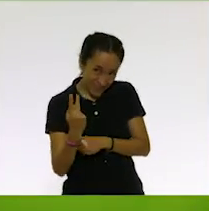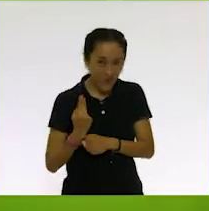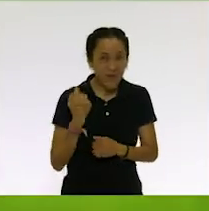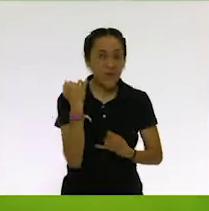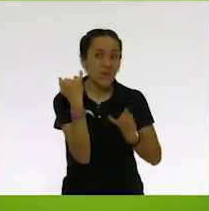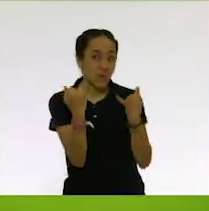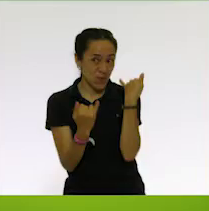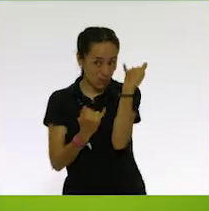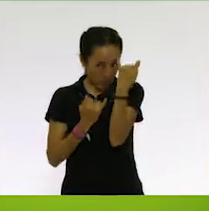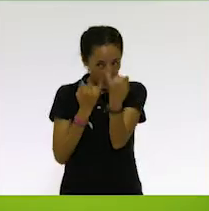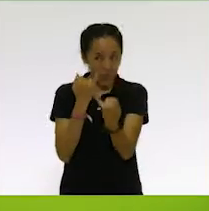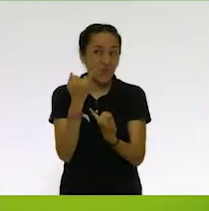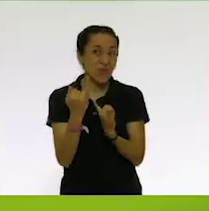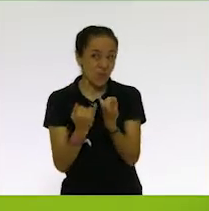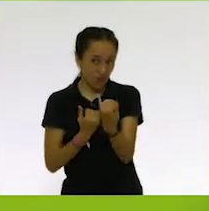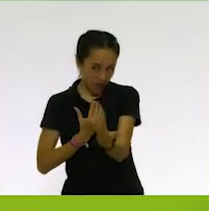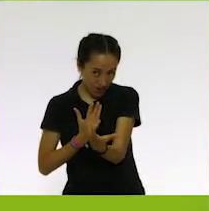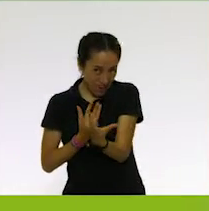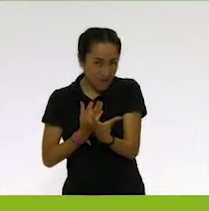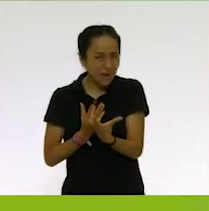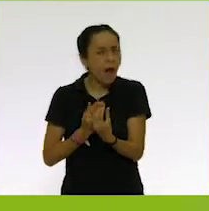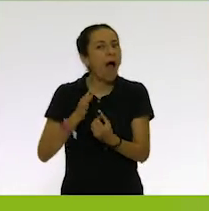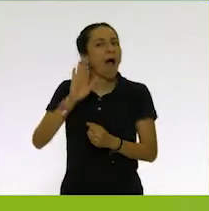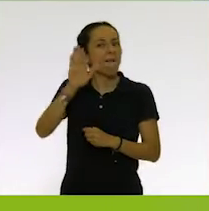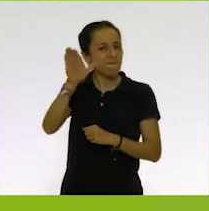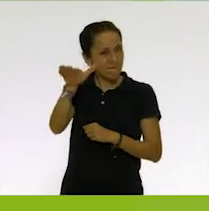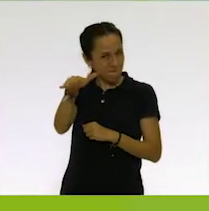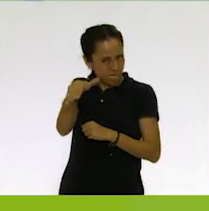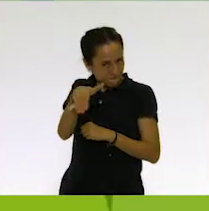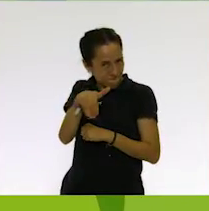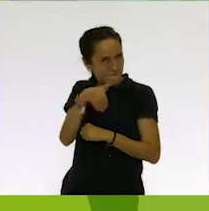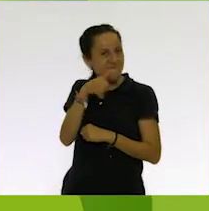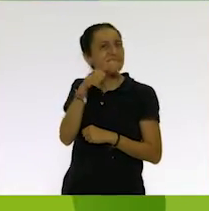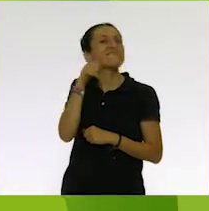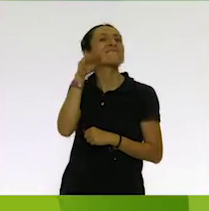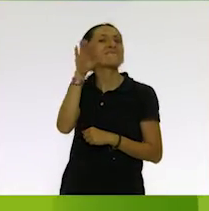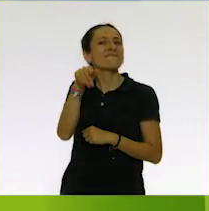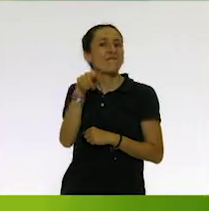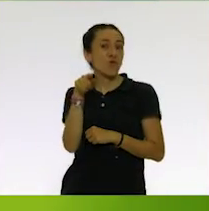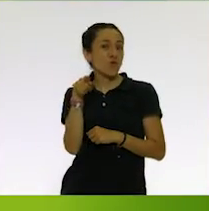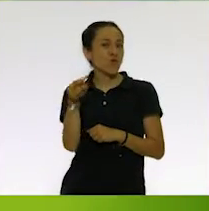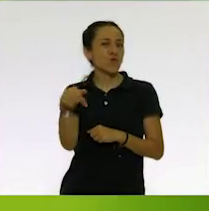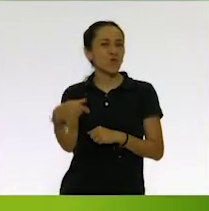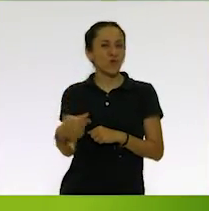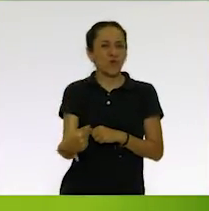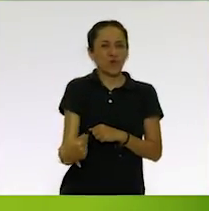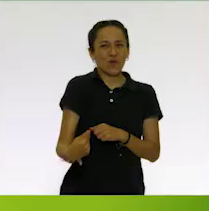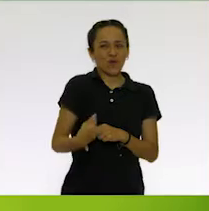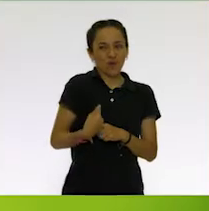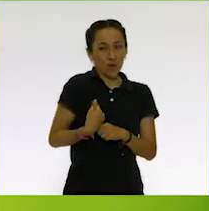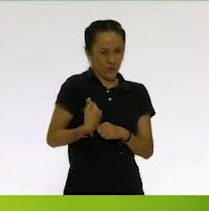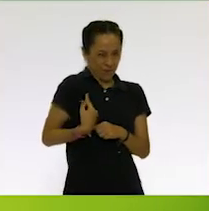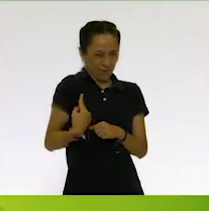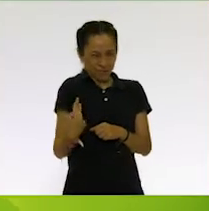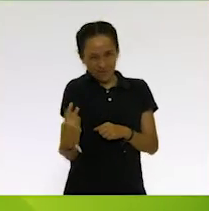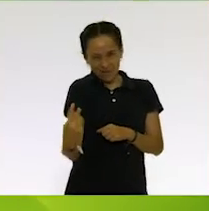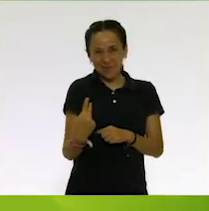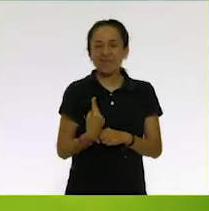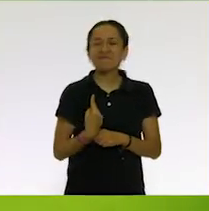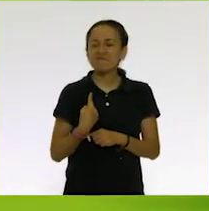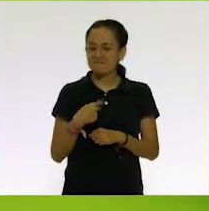Ven, estoy seguro que tú y yo seremos muy